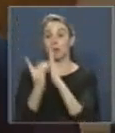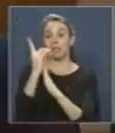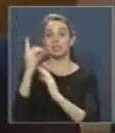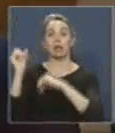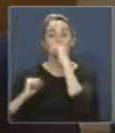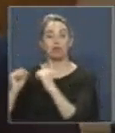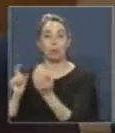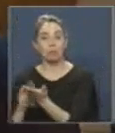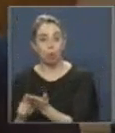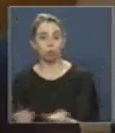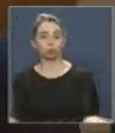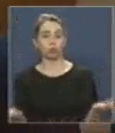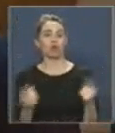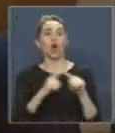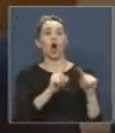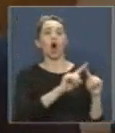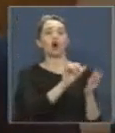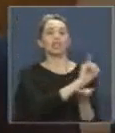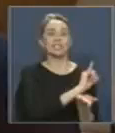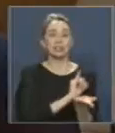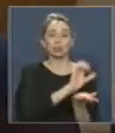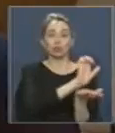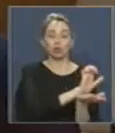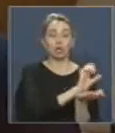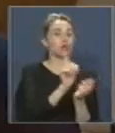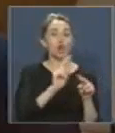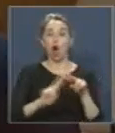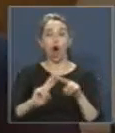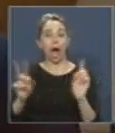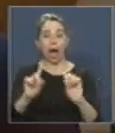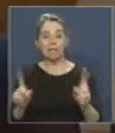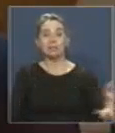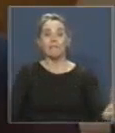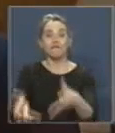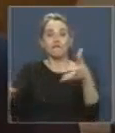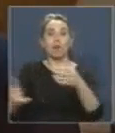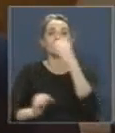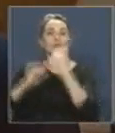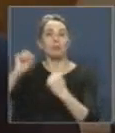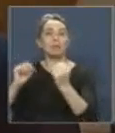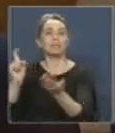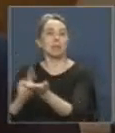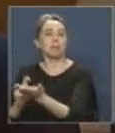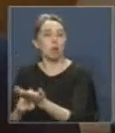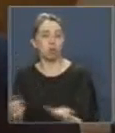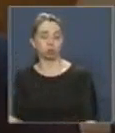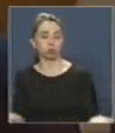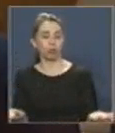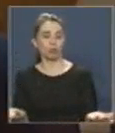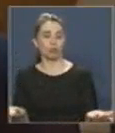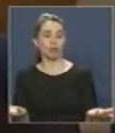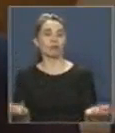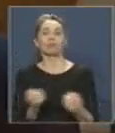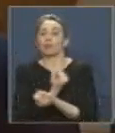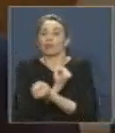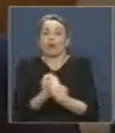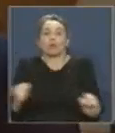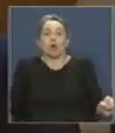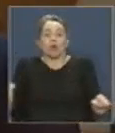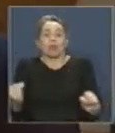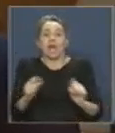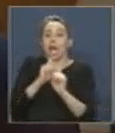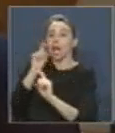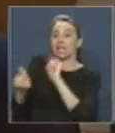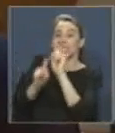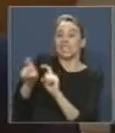productivo. No lo han hecho otras instituciones del Estado en materia de fomento productivo. Por lo tanto, no podemos hoy día criticar